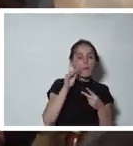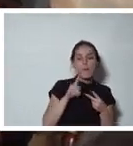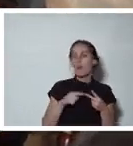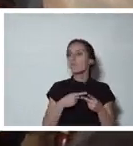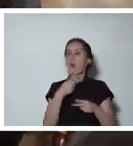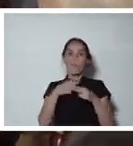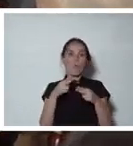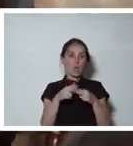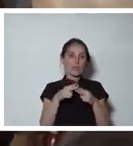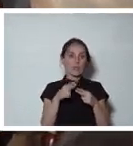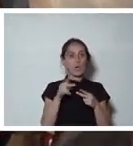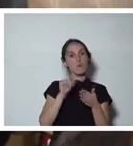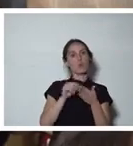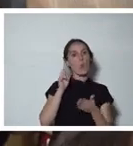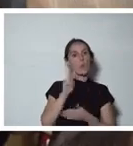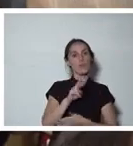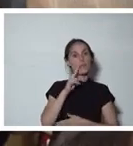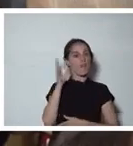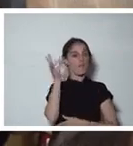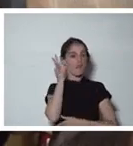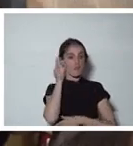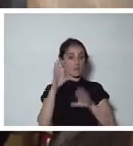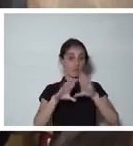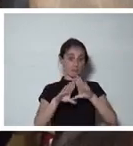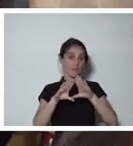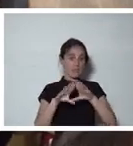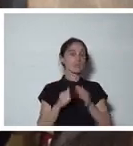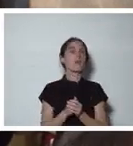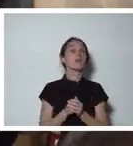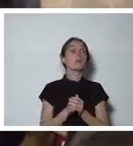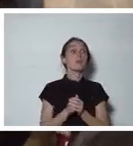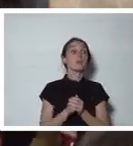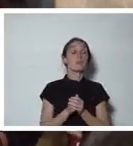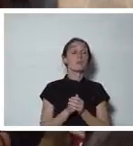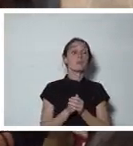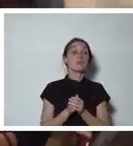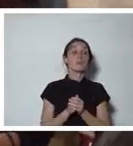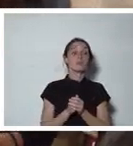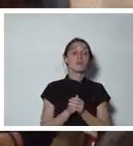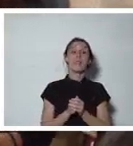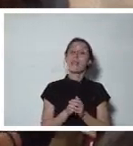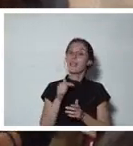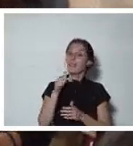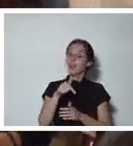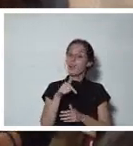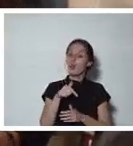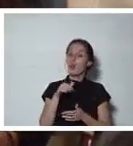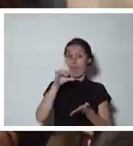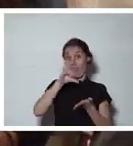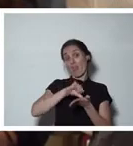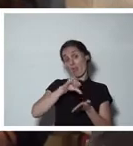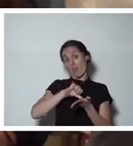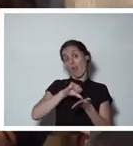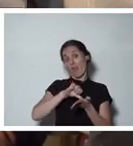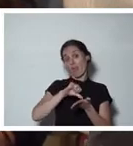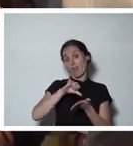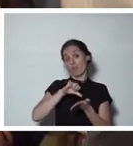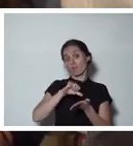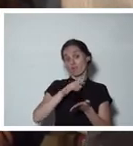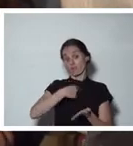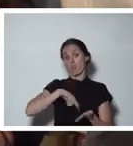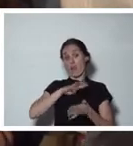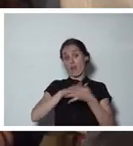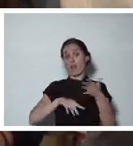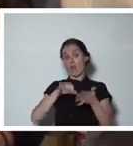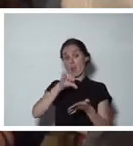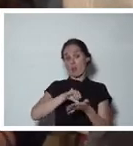feminista en todos los campos como os decía antes también el hecho de ser la ciudad desde hace ya unos años Barcelona con más